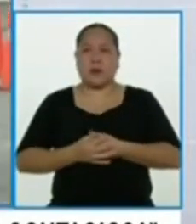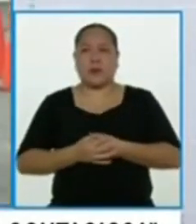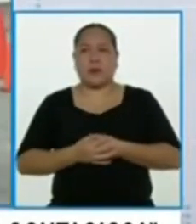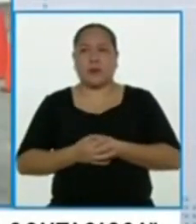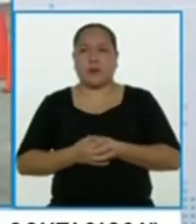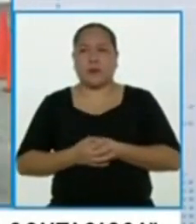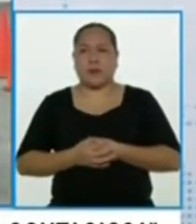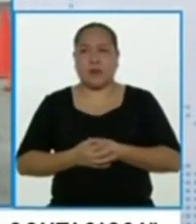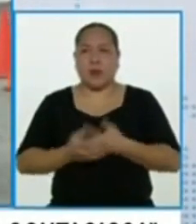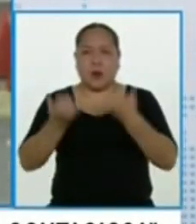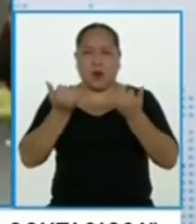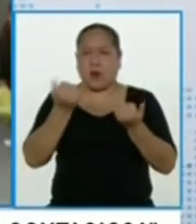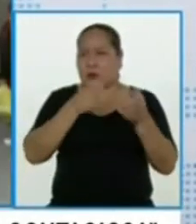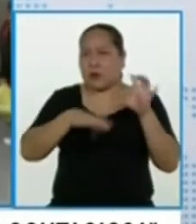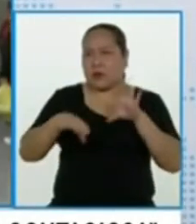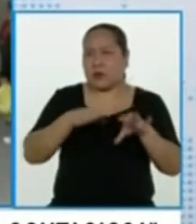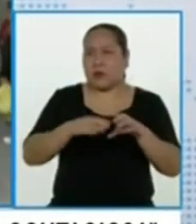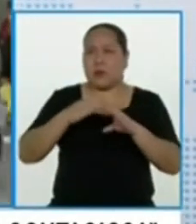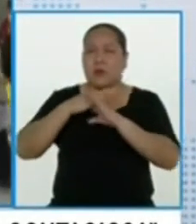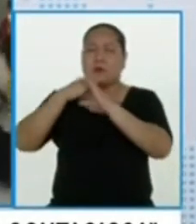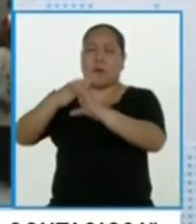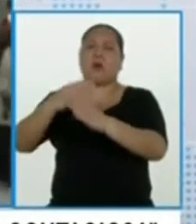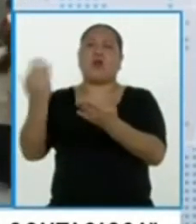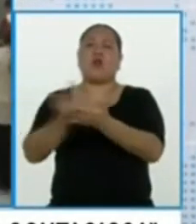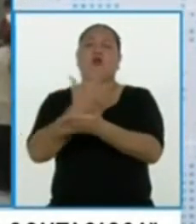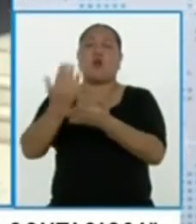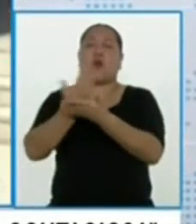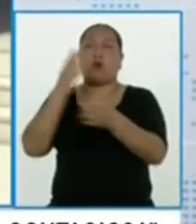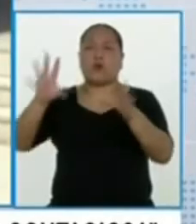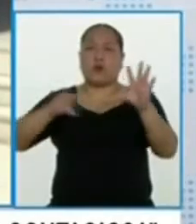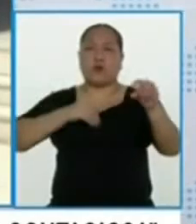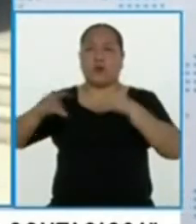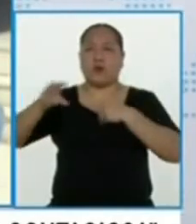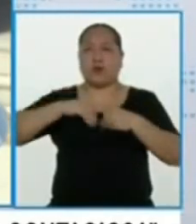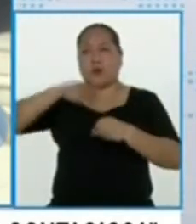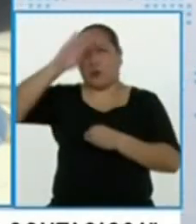¿Qué estamos haciendo ahorita para prevenir nuevos casos?